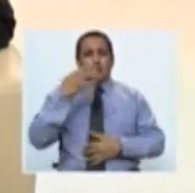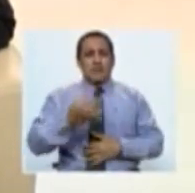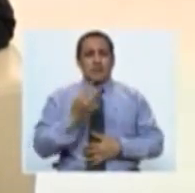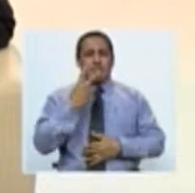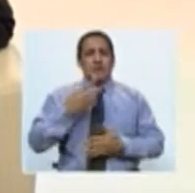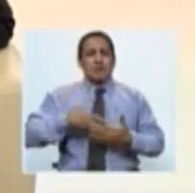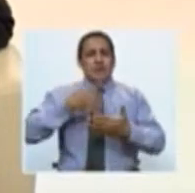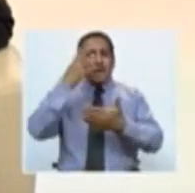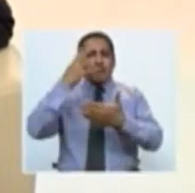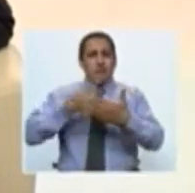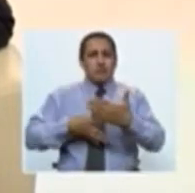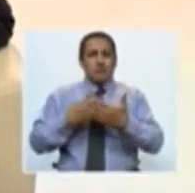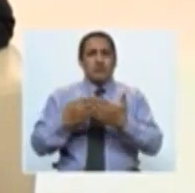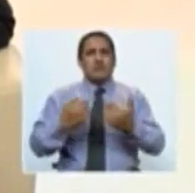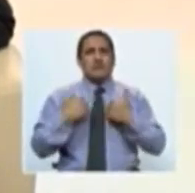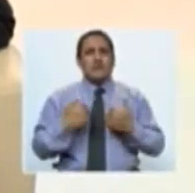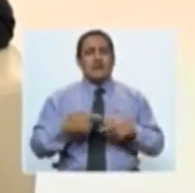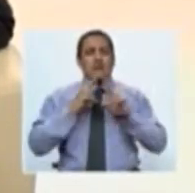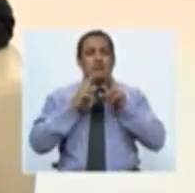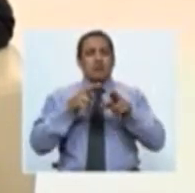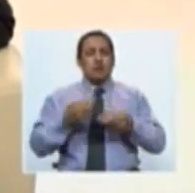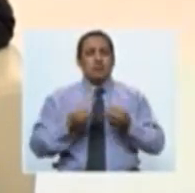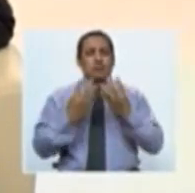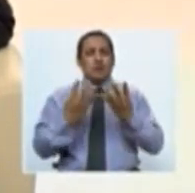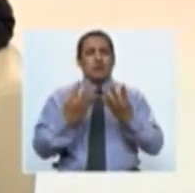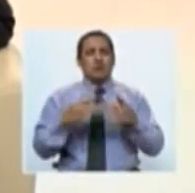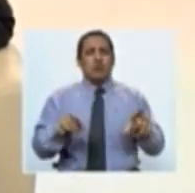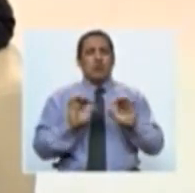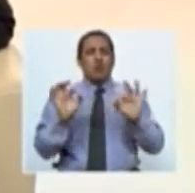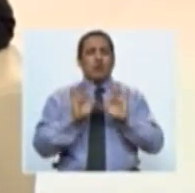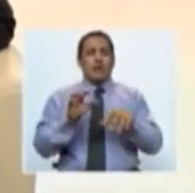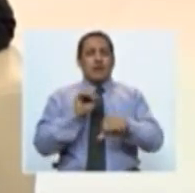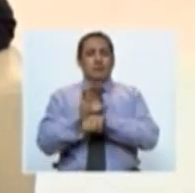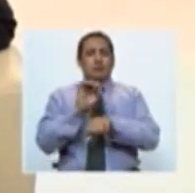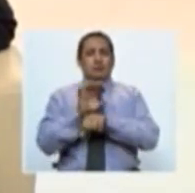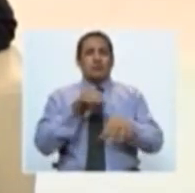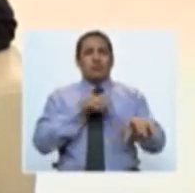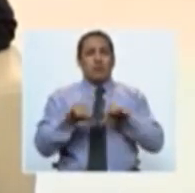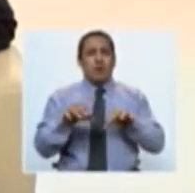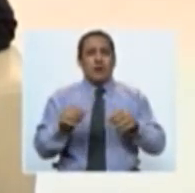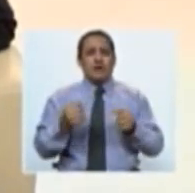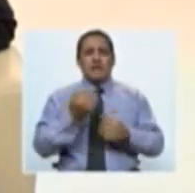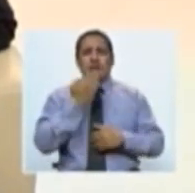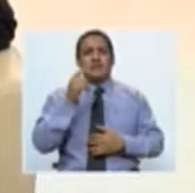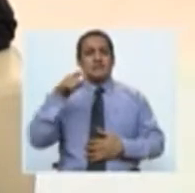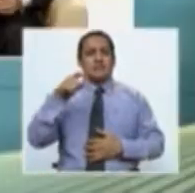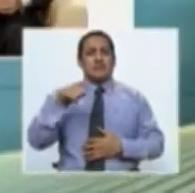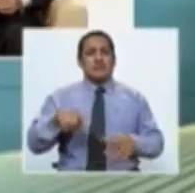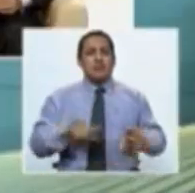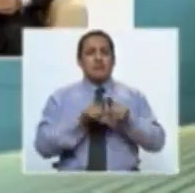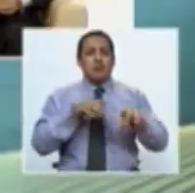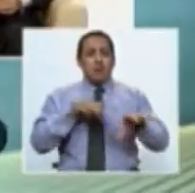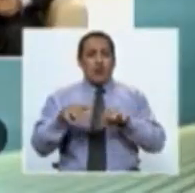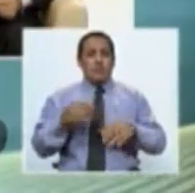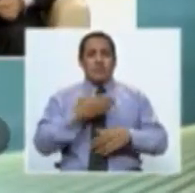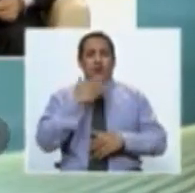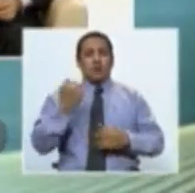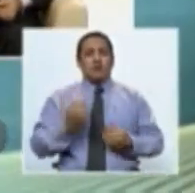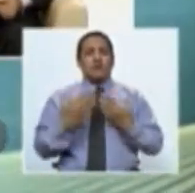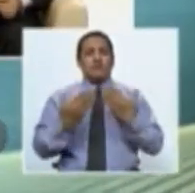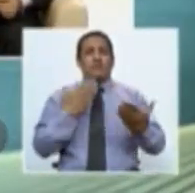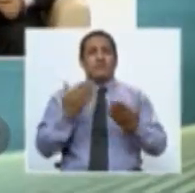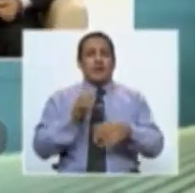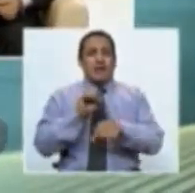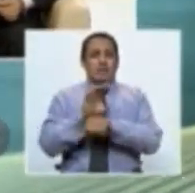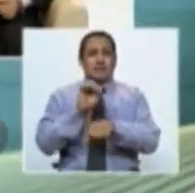esas evaluaciones tengan resultados buenos o en todo caso que la capacitación la haga como corresponde. Exacto, que además también es una manera